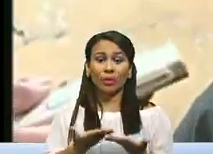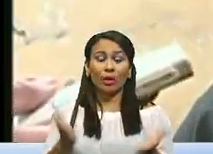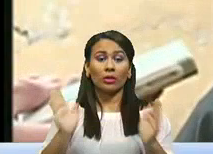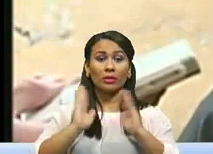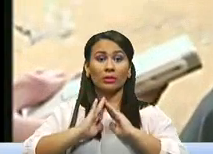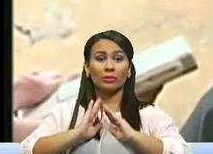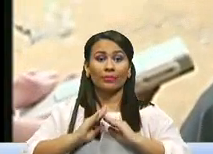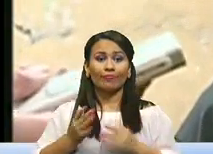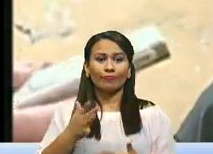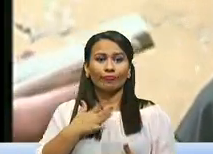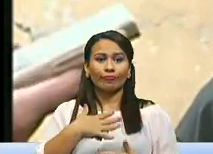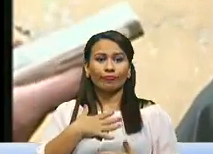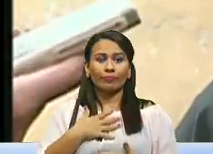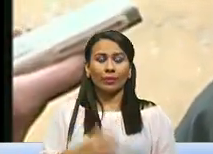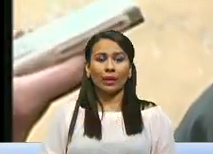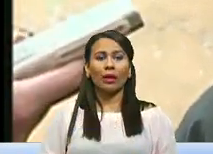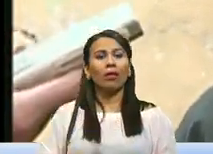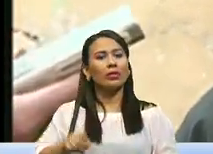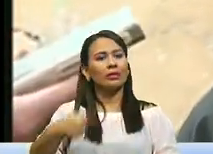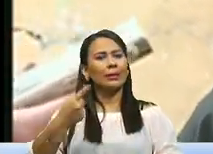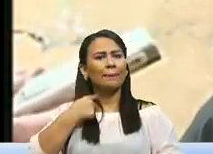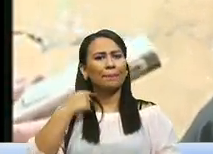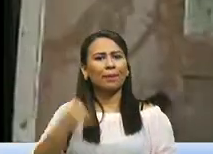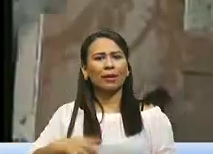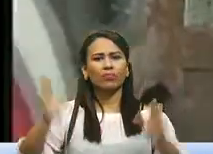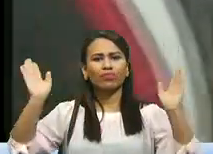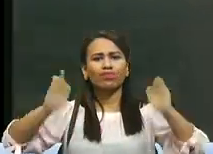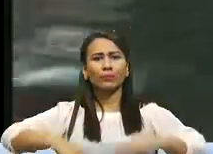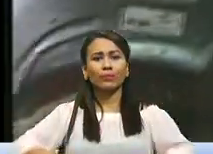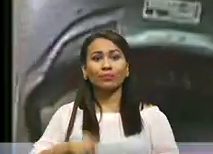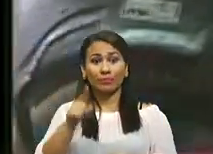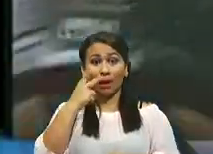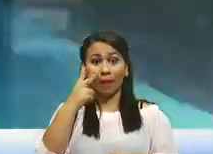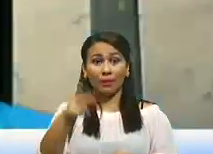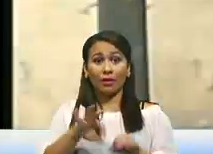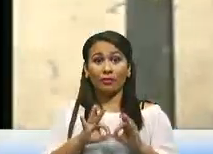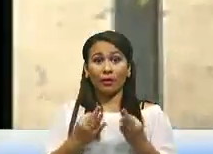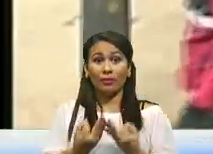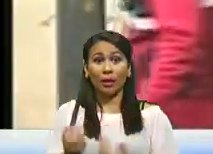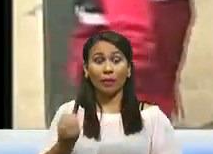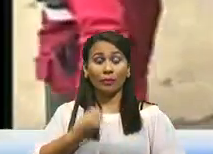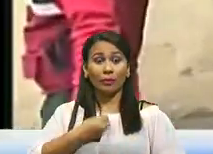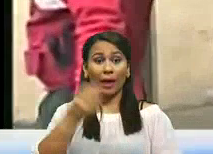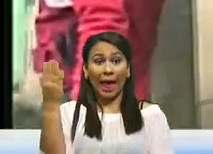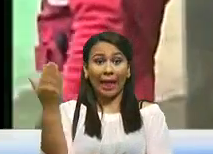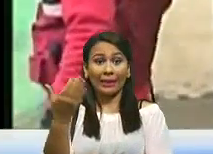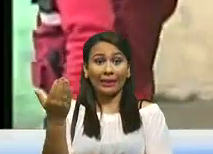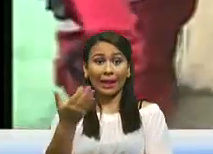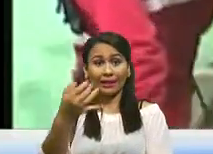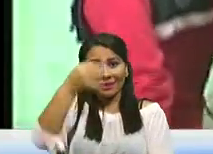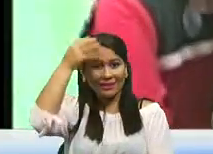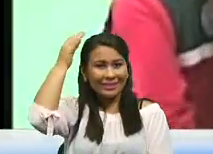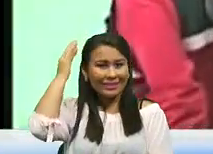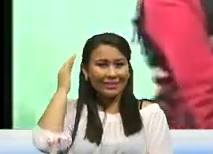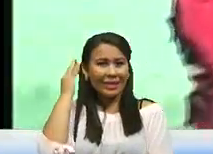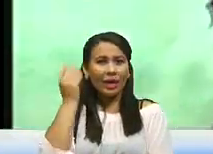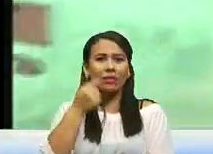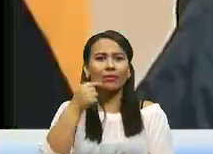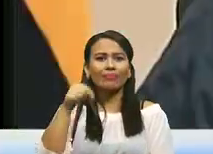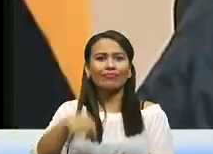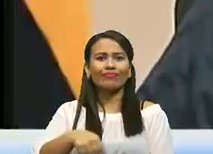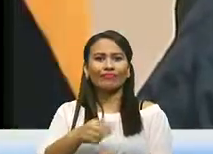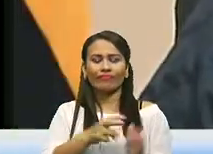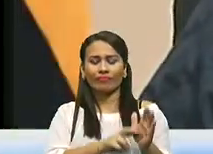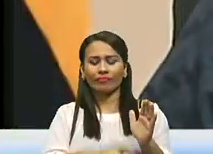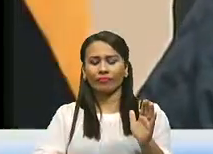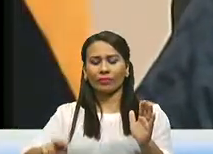que lamentablemente se perdieron por el colapso. Esta familia, según informó el alcalde de Quito, Mauricio Rodas, tuvo que ser evacuada. Que